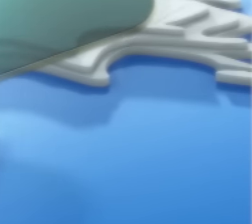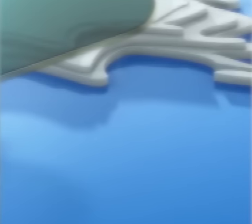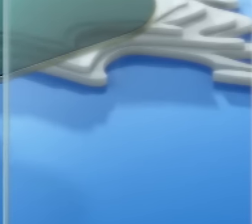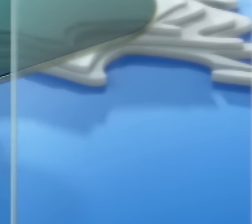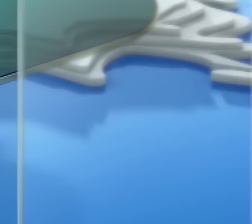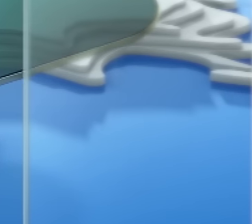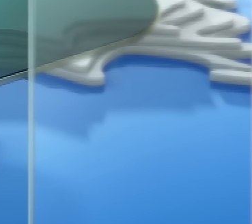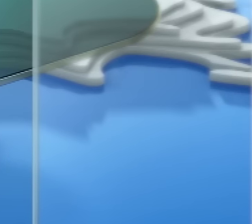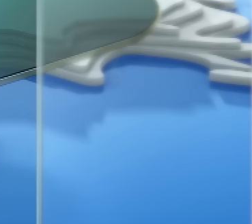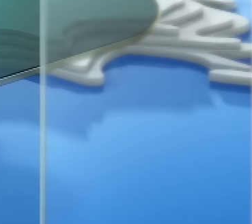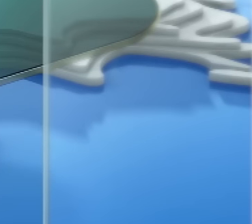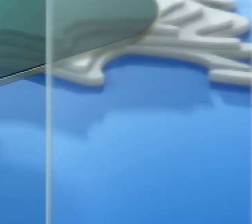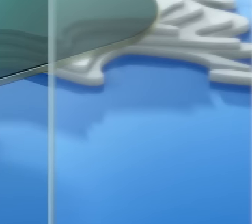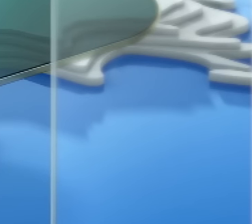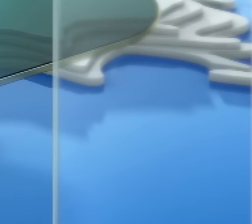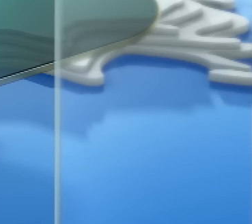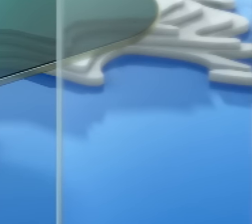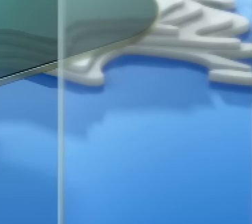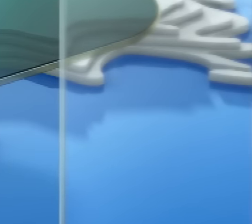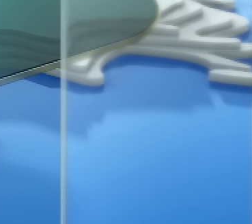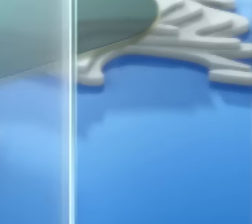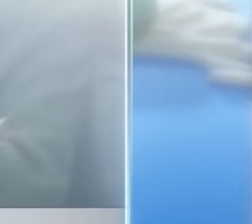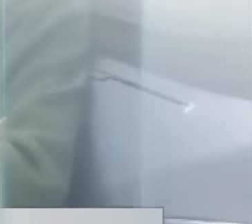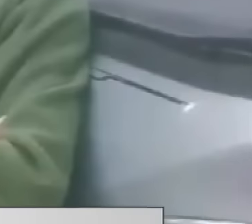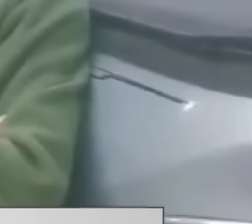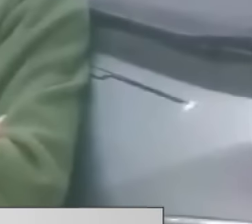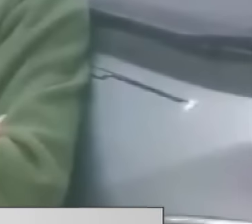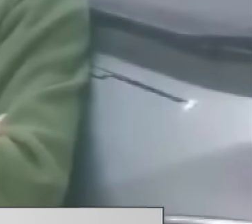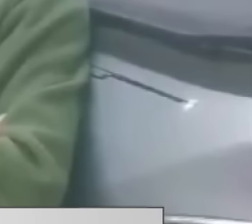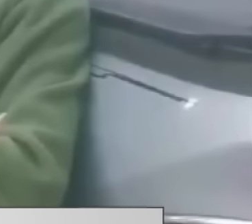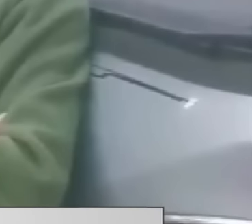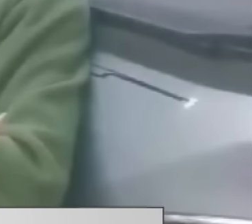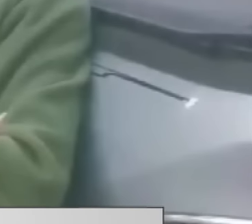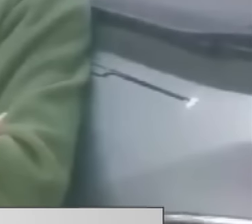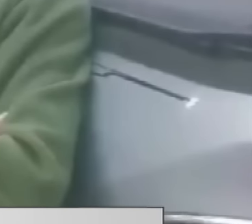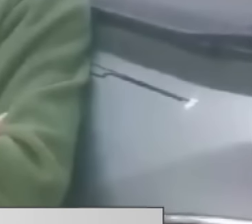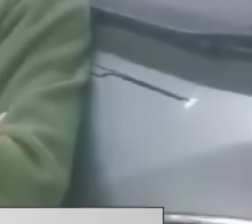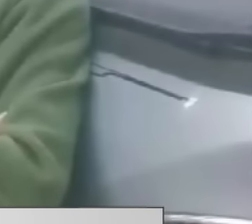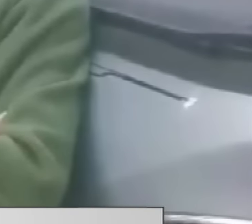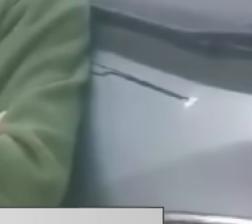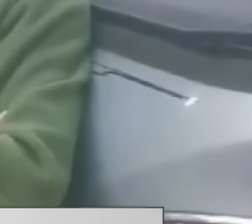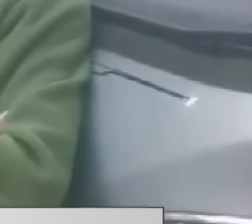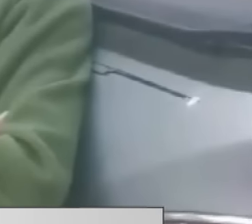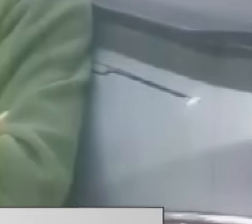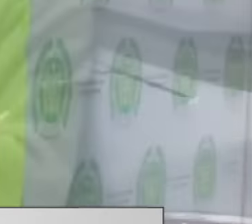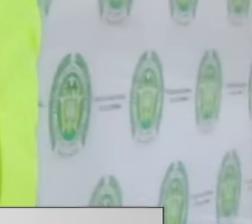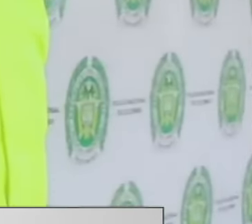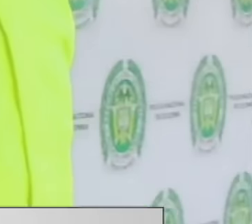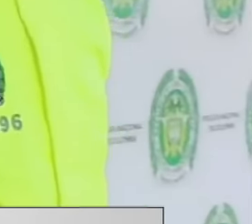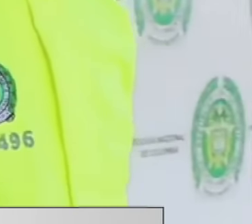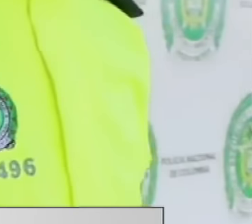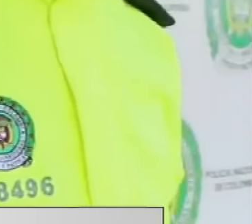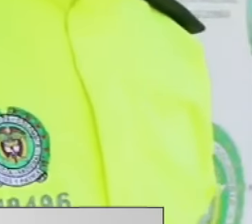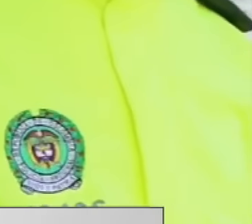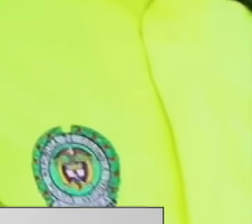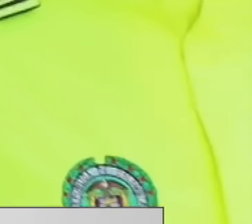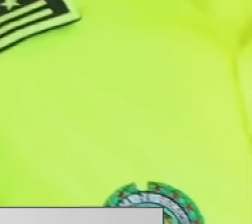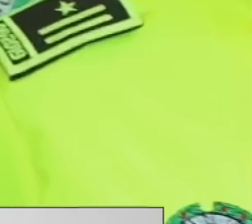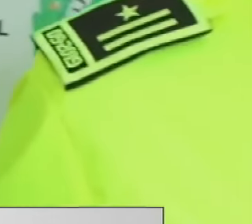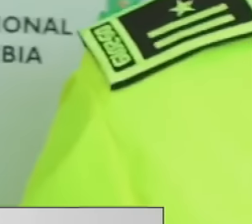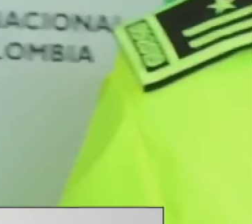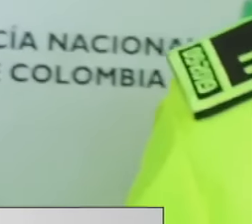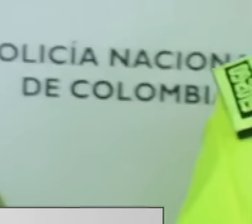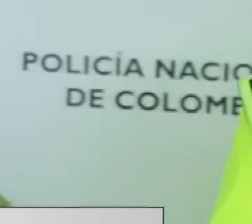Noticentro 1, CMI. Cae alias El Flaco, presunto asesino de policía en Bogotá